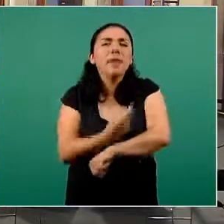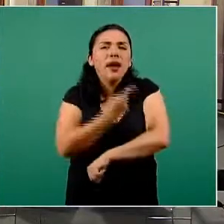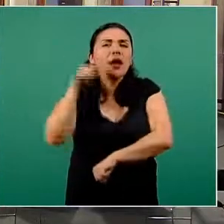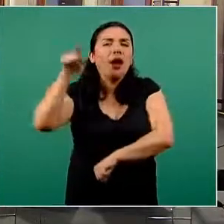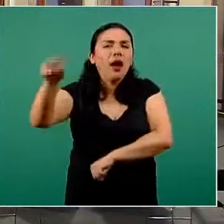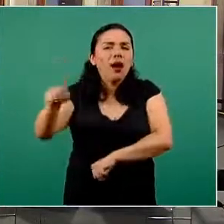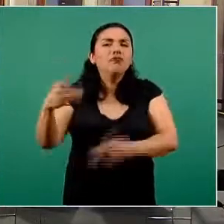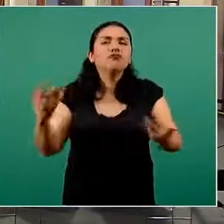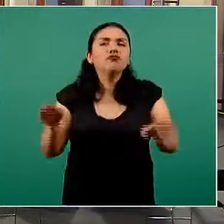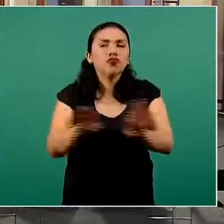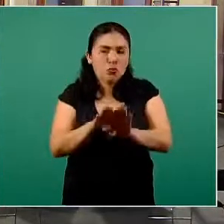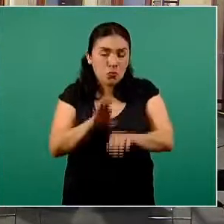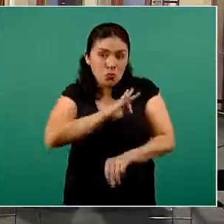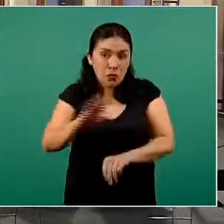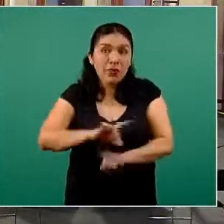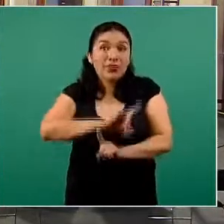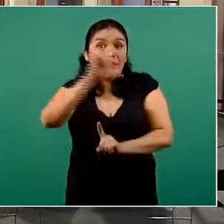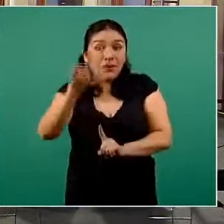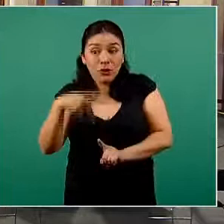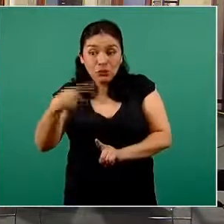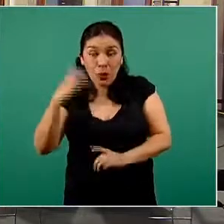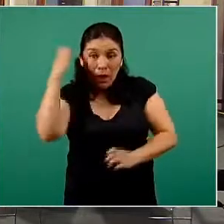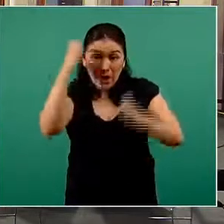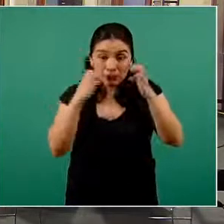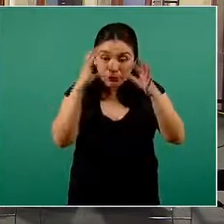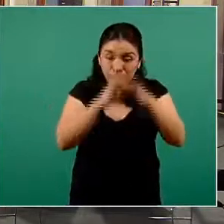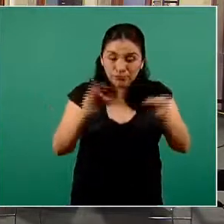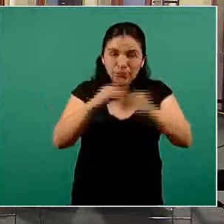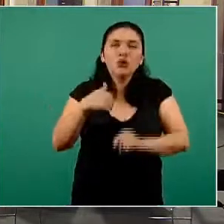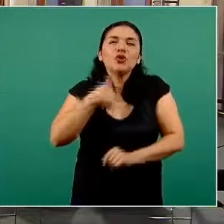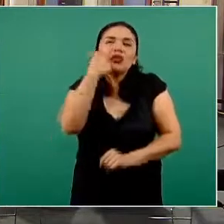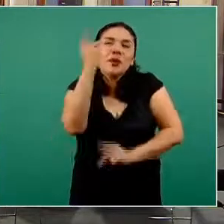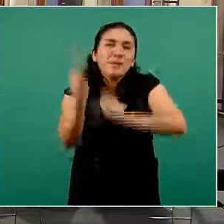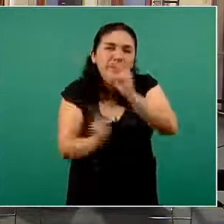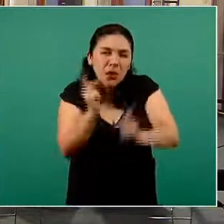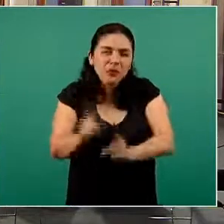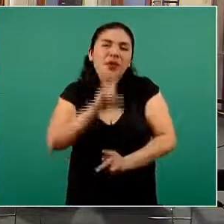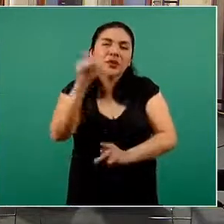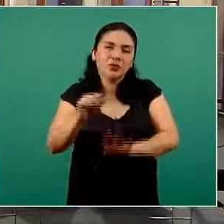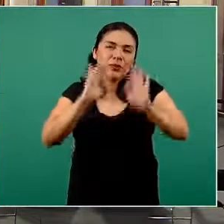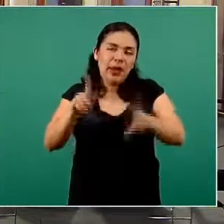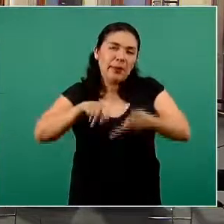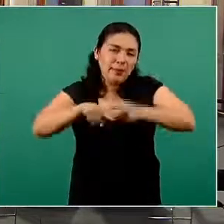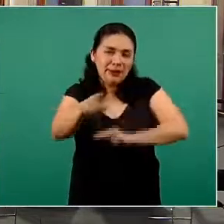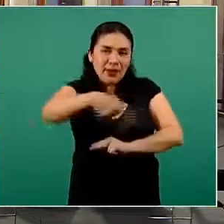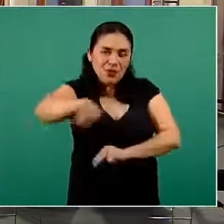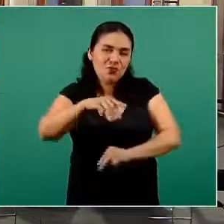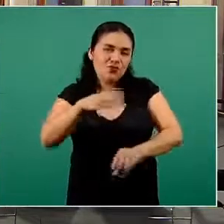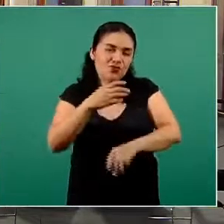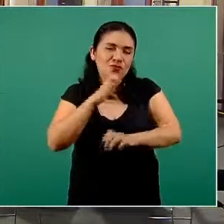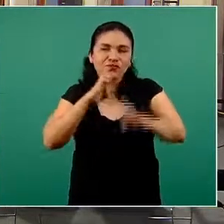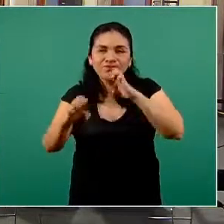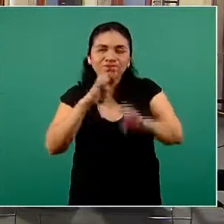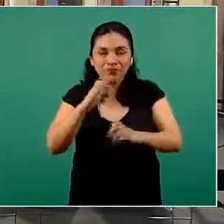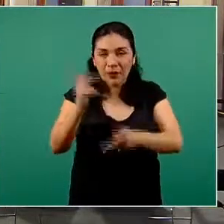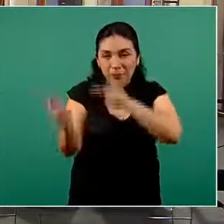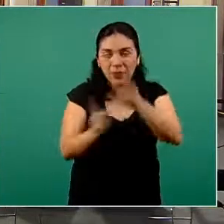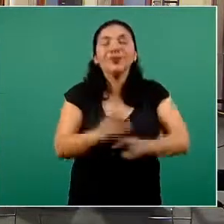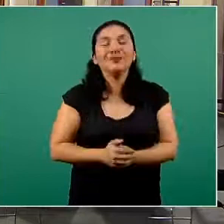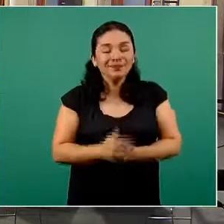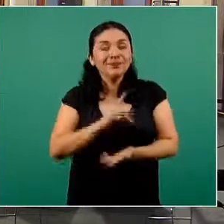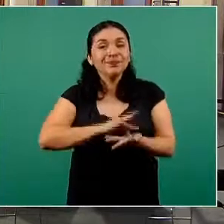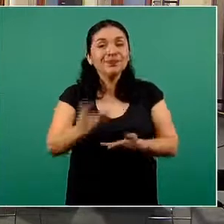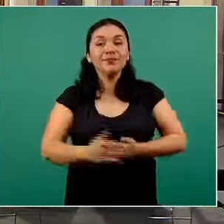tenido, y si nos lo permites, después de tu exposición, te haremos algunas par de preguntas y luego ya abrimos a los reporteros. Por supuesto que sí. Muchas gracias. Muchísimas